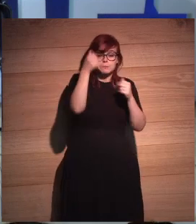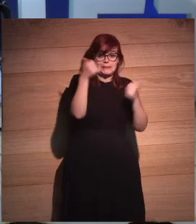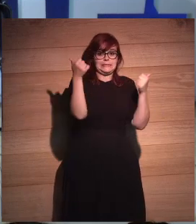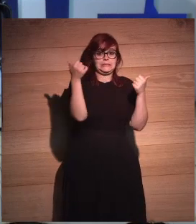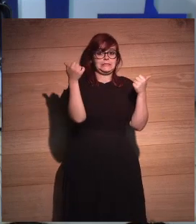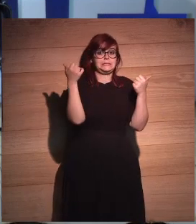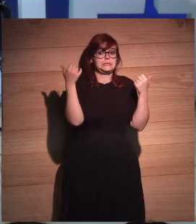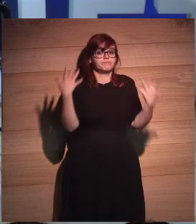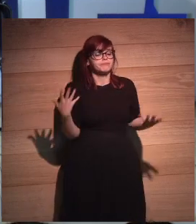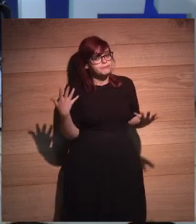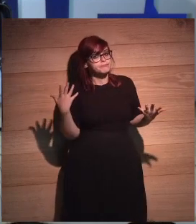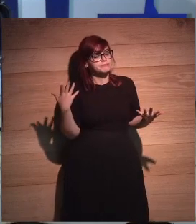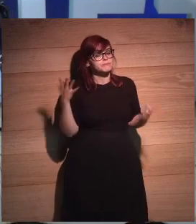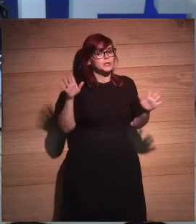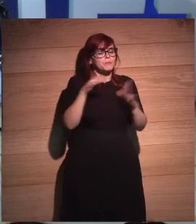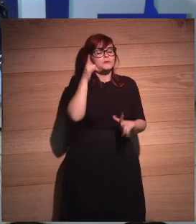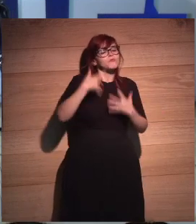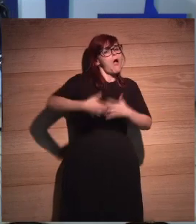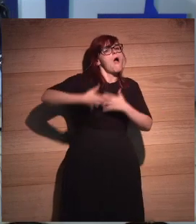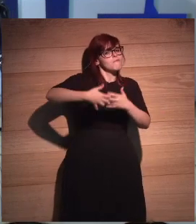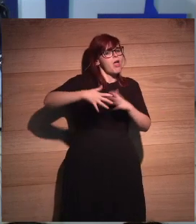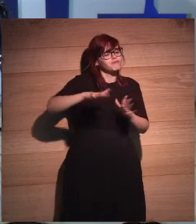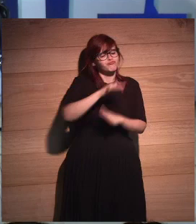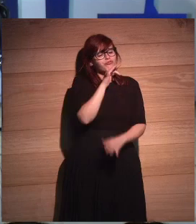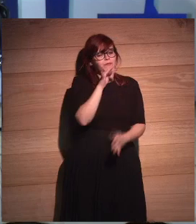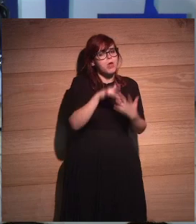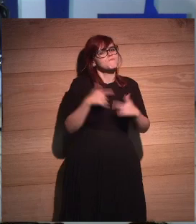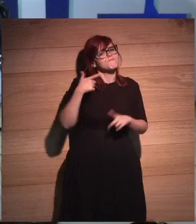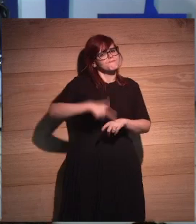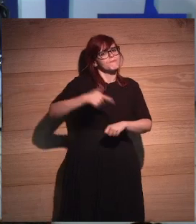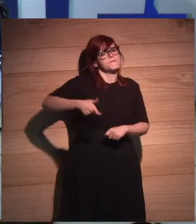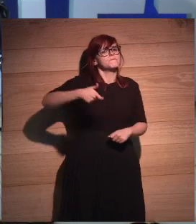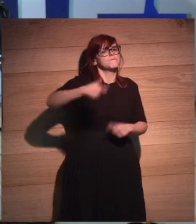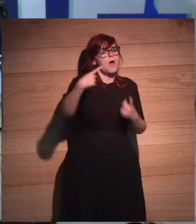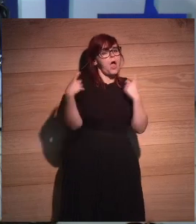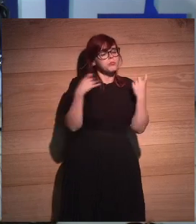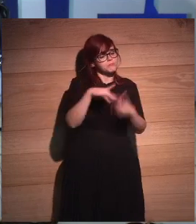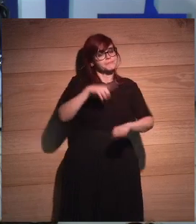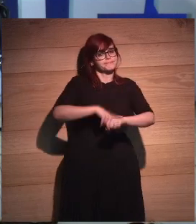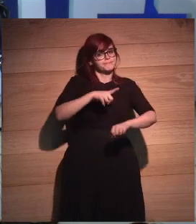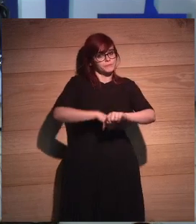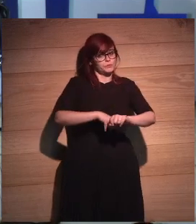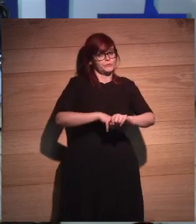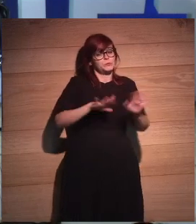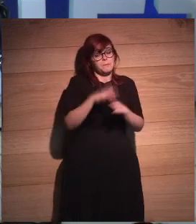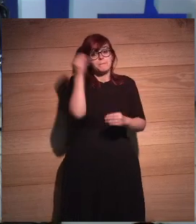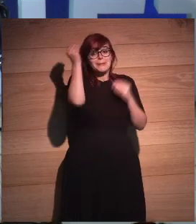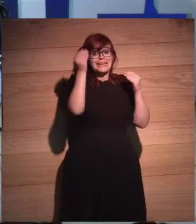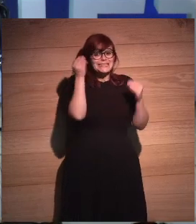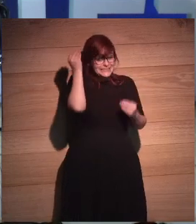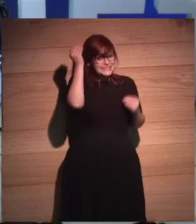Pero yo creo que es una batalla larga. Va a llevar mucho tiempo. Pensad